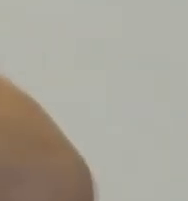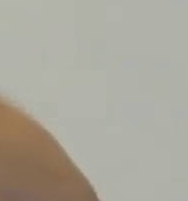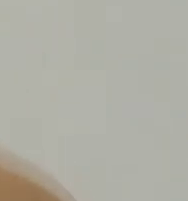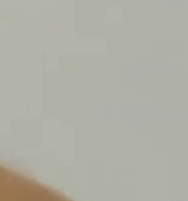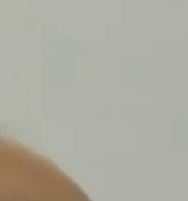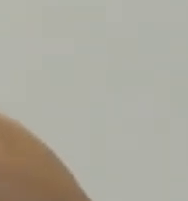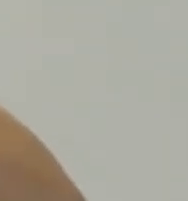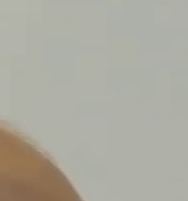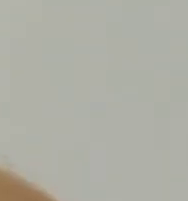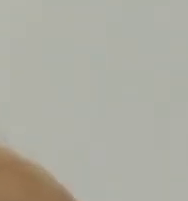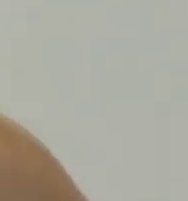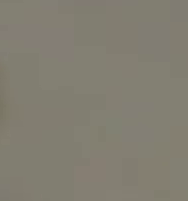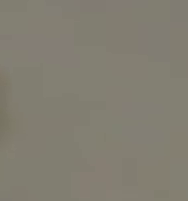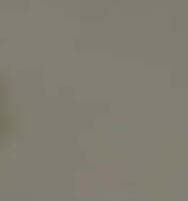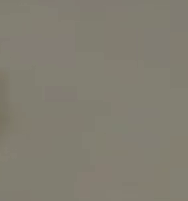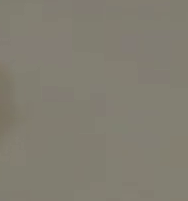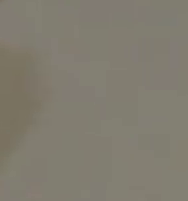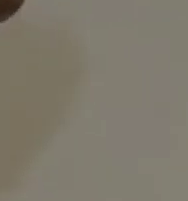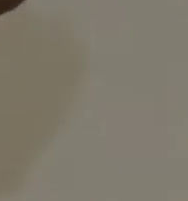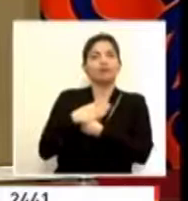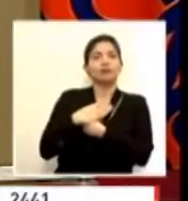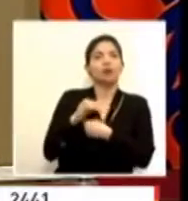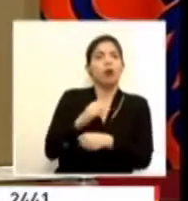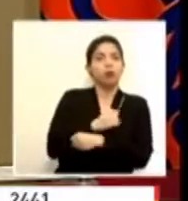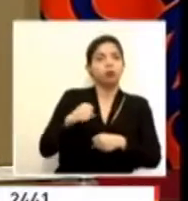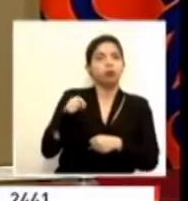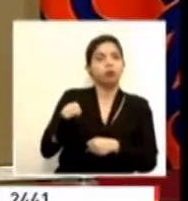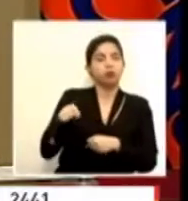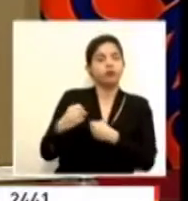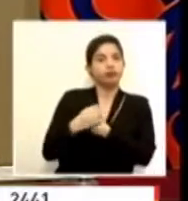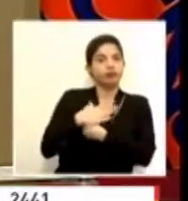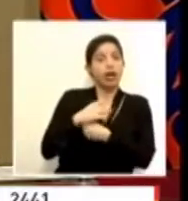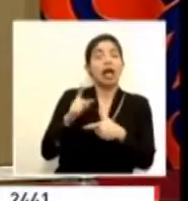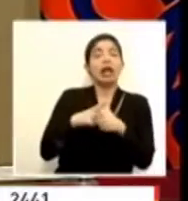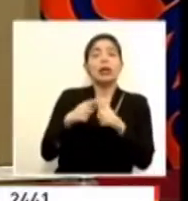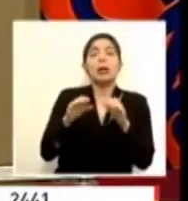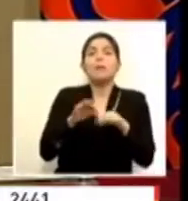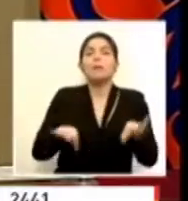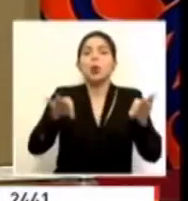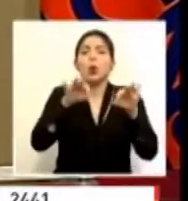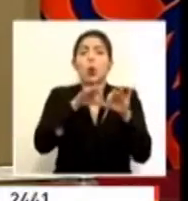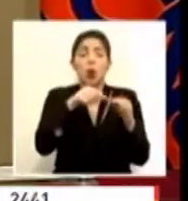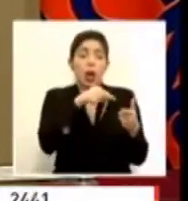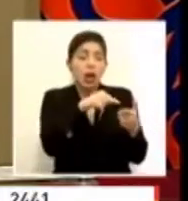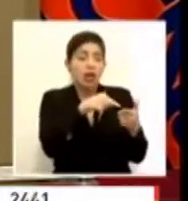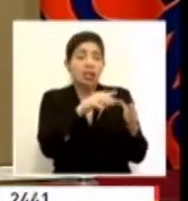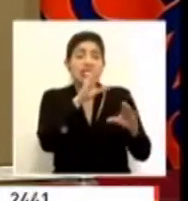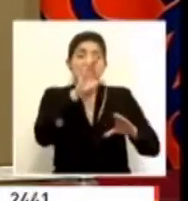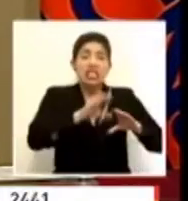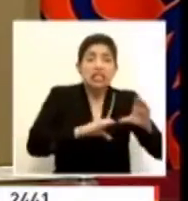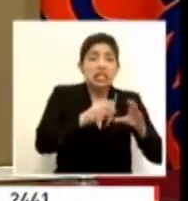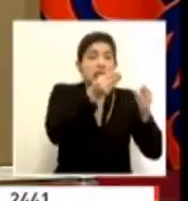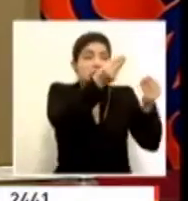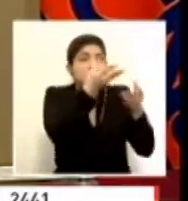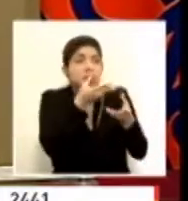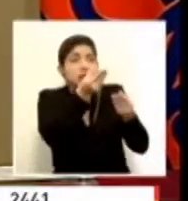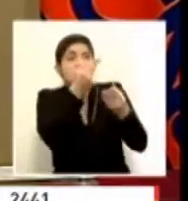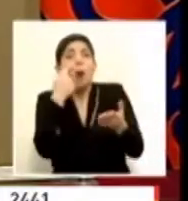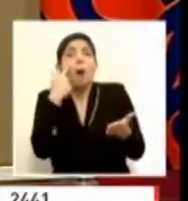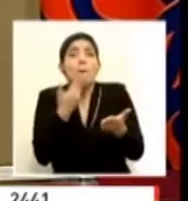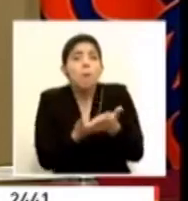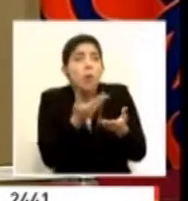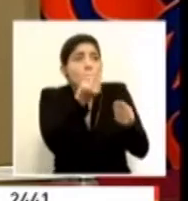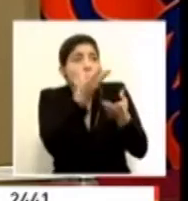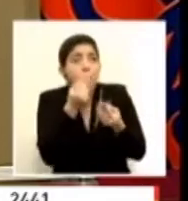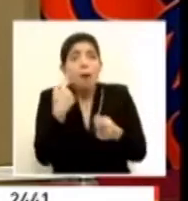uno o varios de estos factores. Entonces es muy importante entender que la literatura científica y la evidencia de lo que estamos viviendo en el país